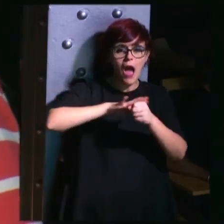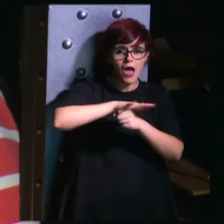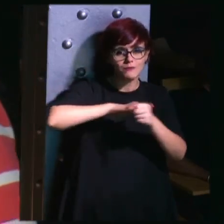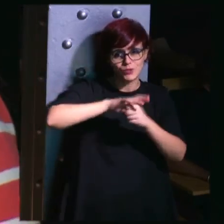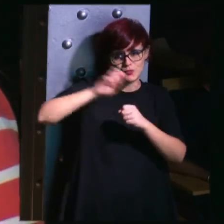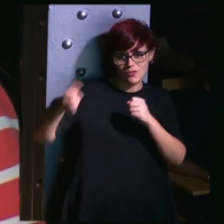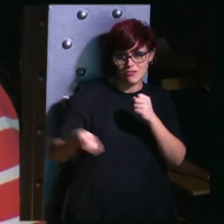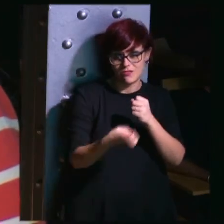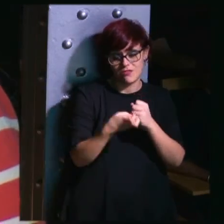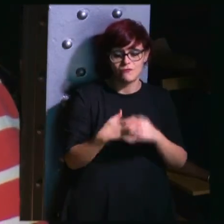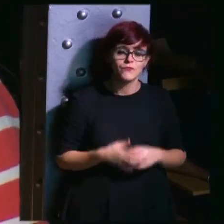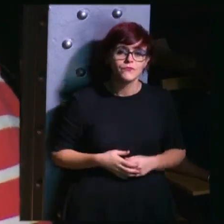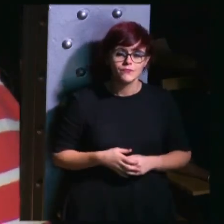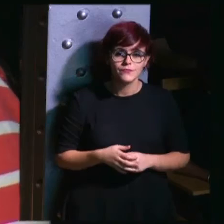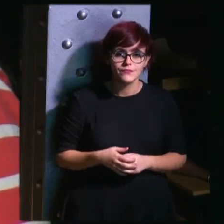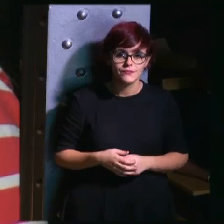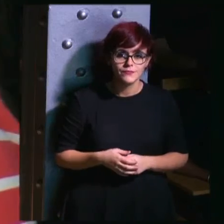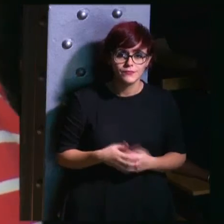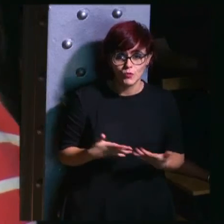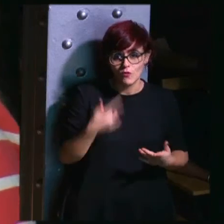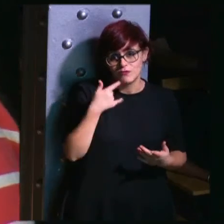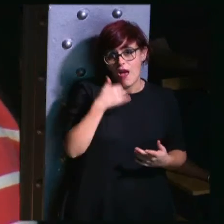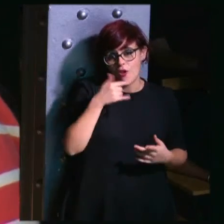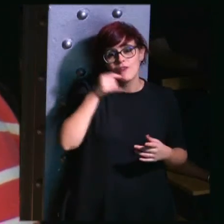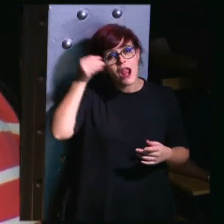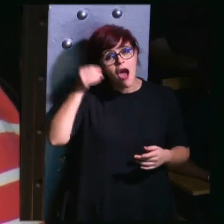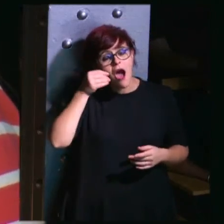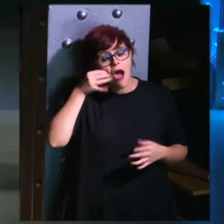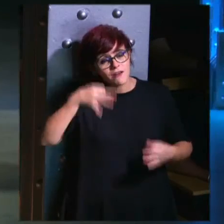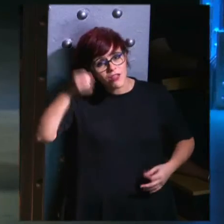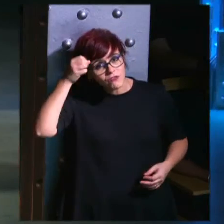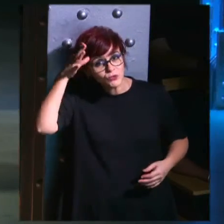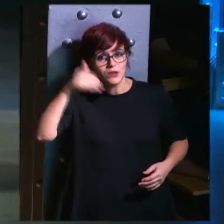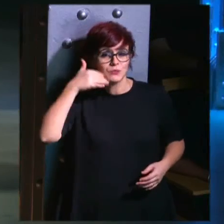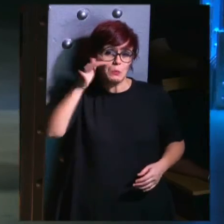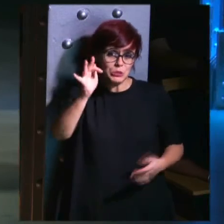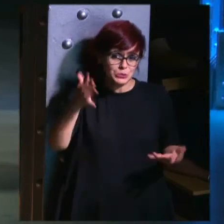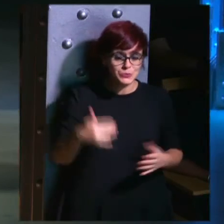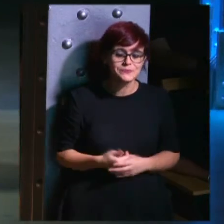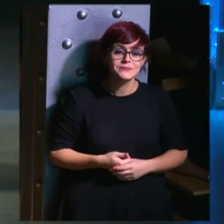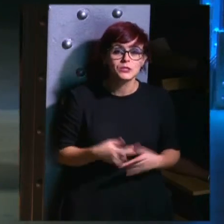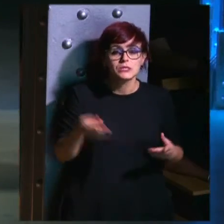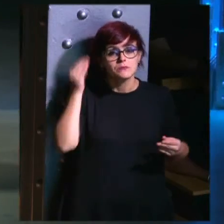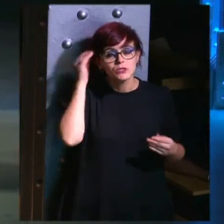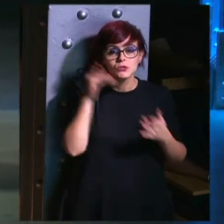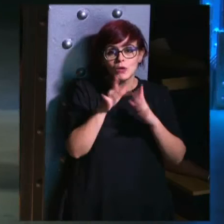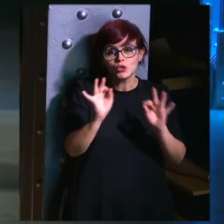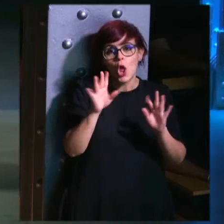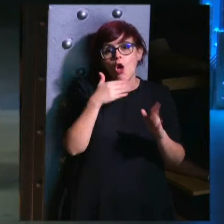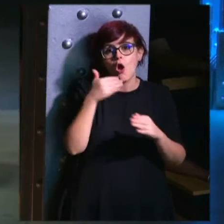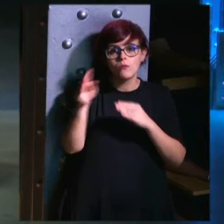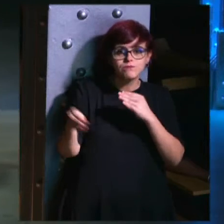variado en el mundo, que es lo bueno de la red virtual, ¿no? Como hablaba anteriormente. Entonces, bueno, solo era puntualizar eso.